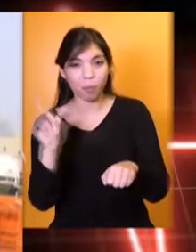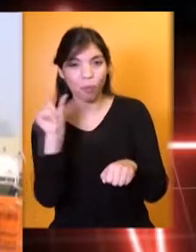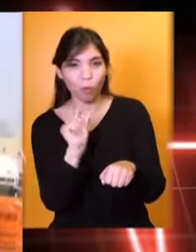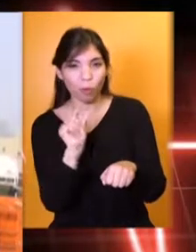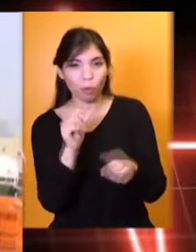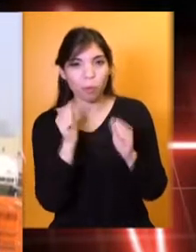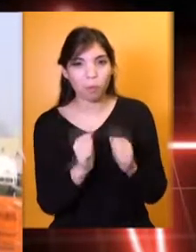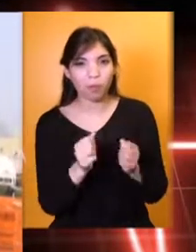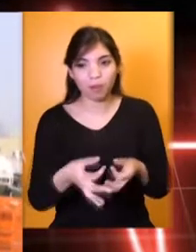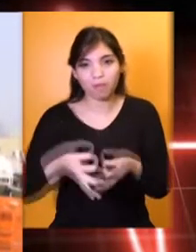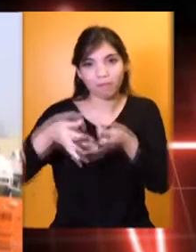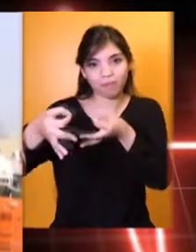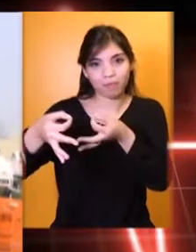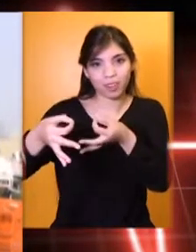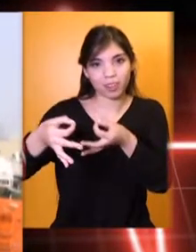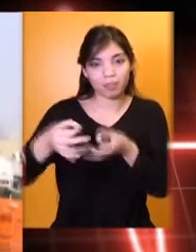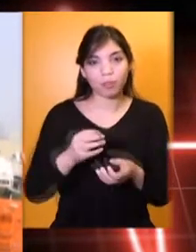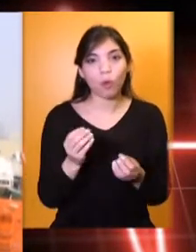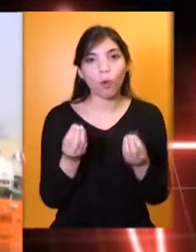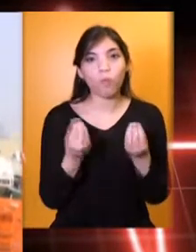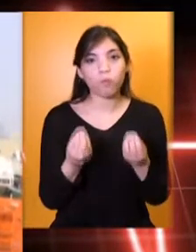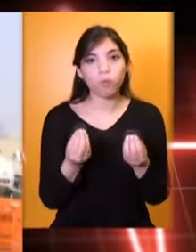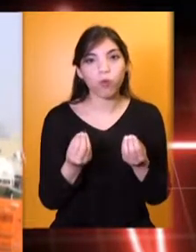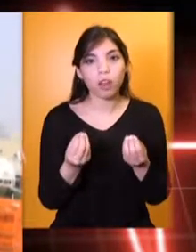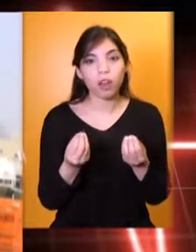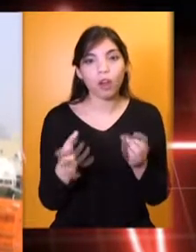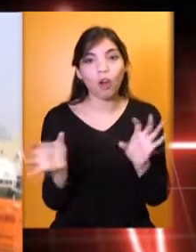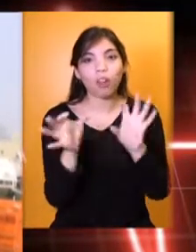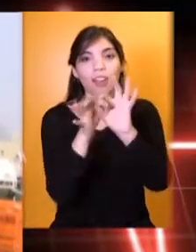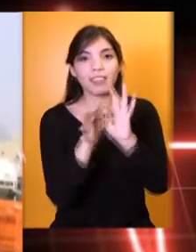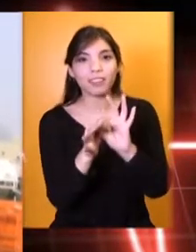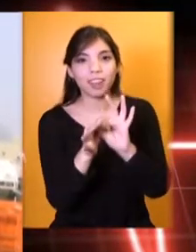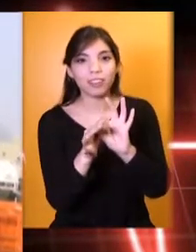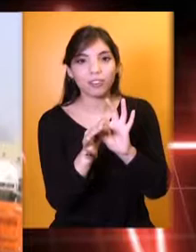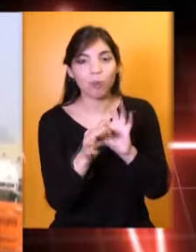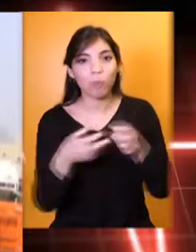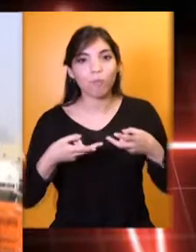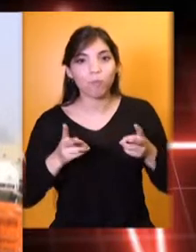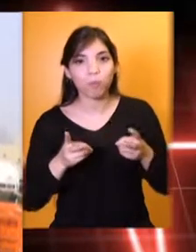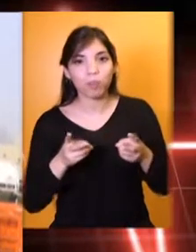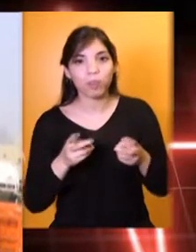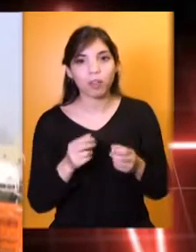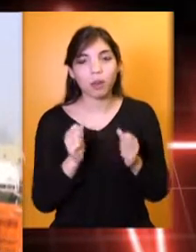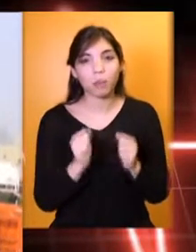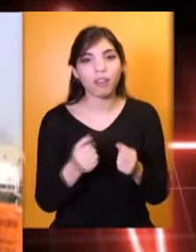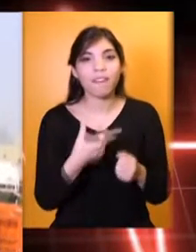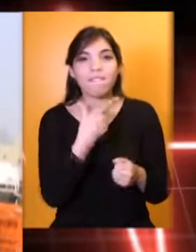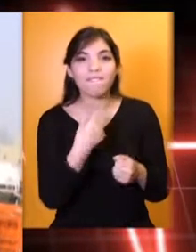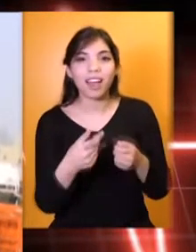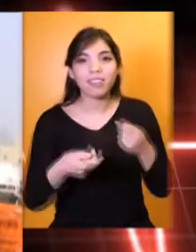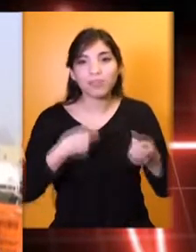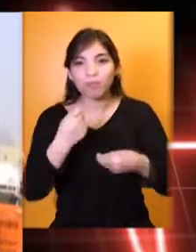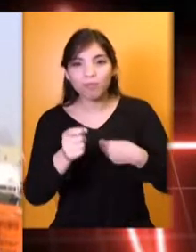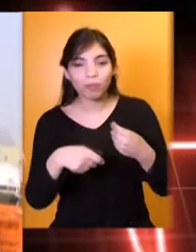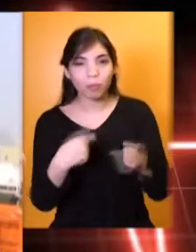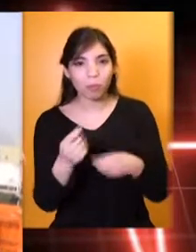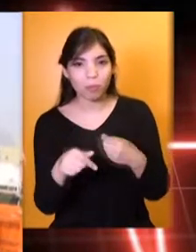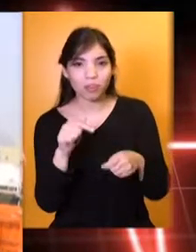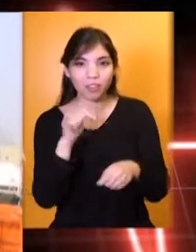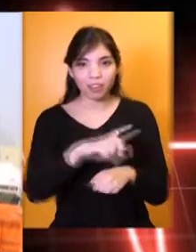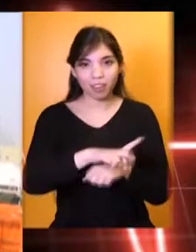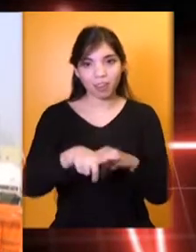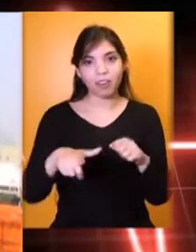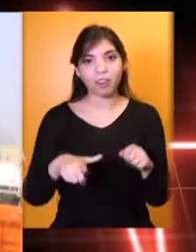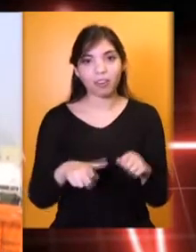existe una mayor articulación entre los organismos públicos, de manera que facilitemos el comercio. Esto es un granito no solamente para la región, para la mesa Comex que estamos